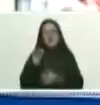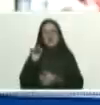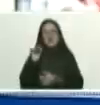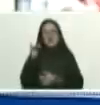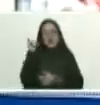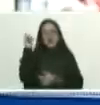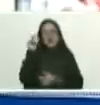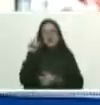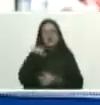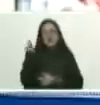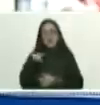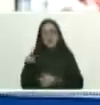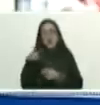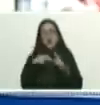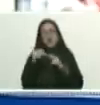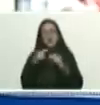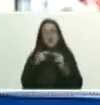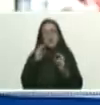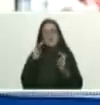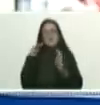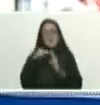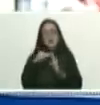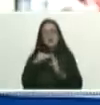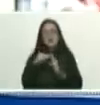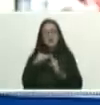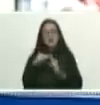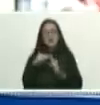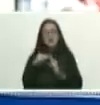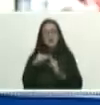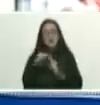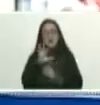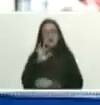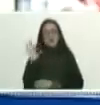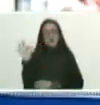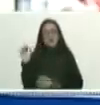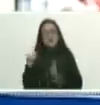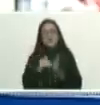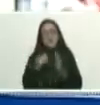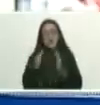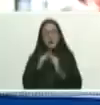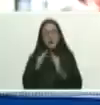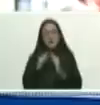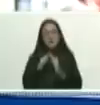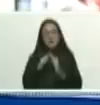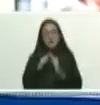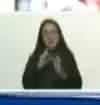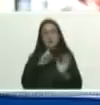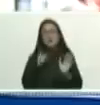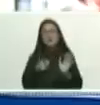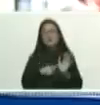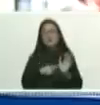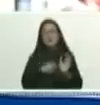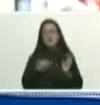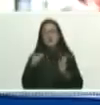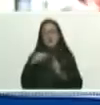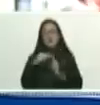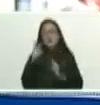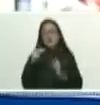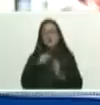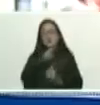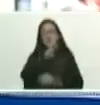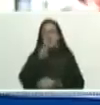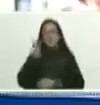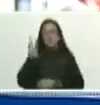Zulia, la construcción como meta de 500.000 viviendas. Para el cumplimiento de la meta